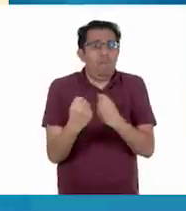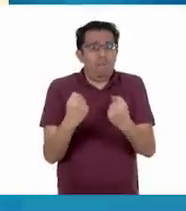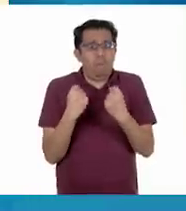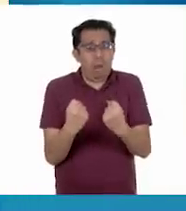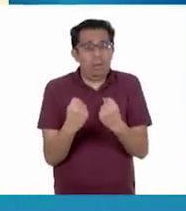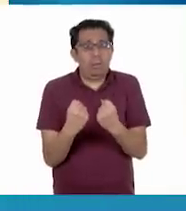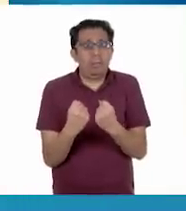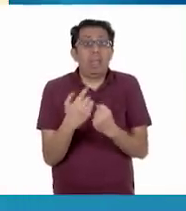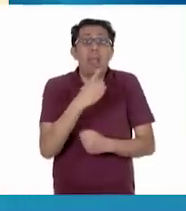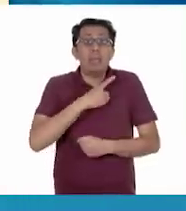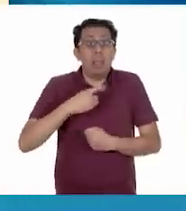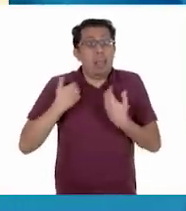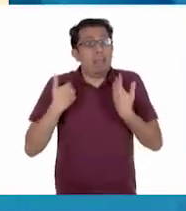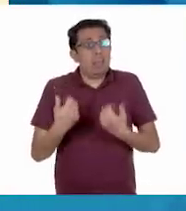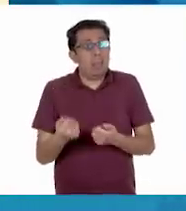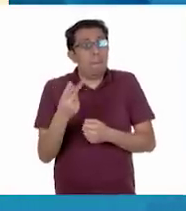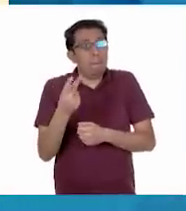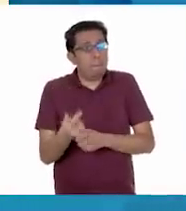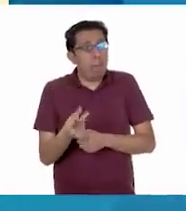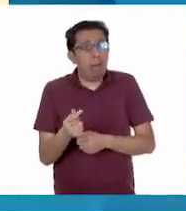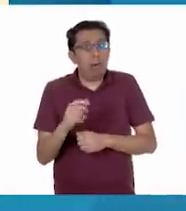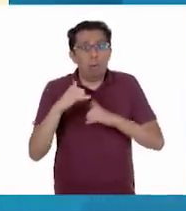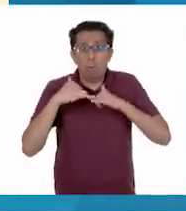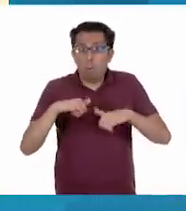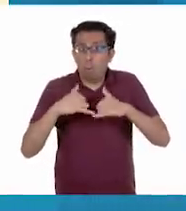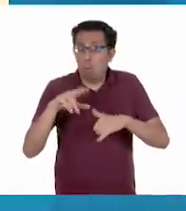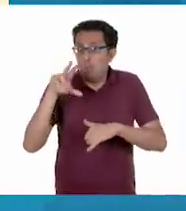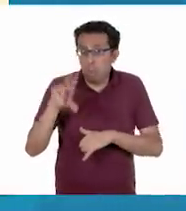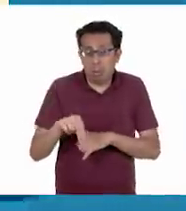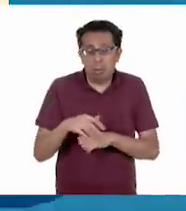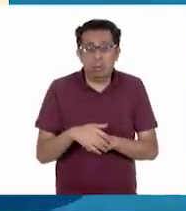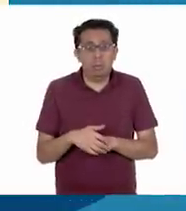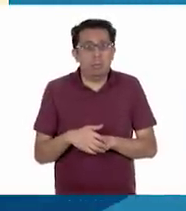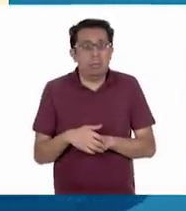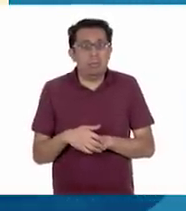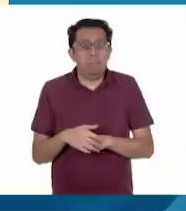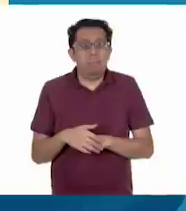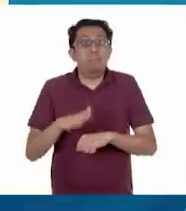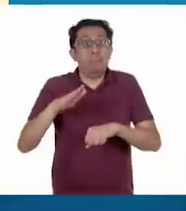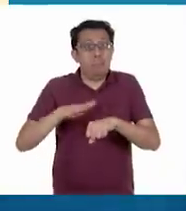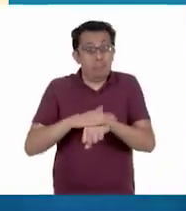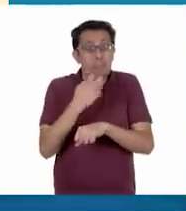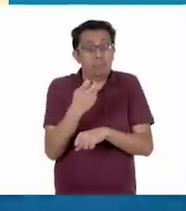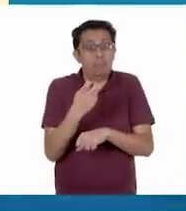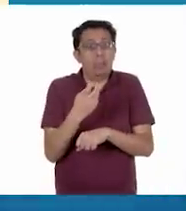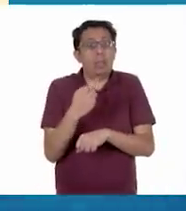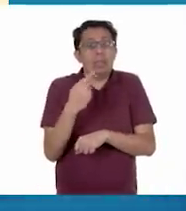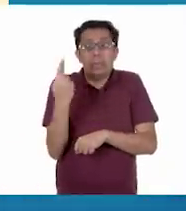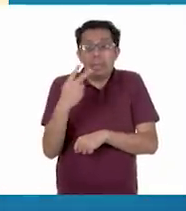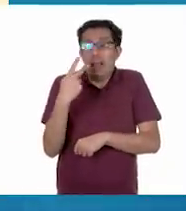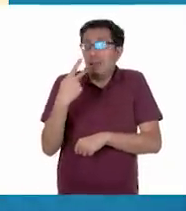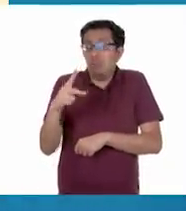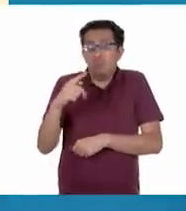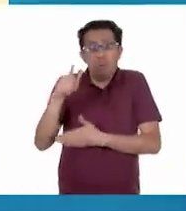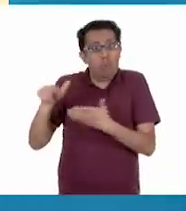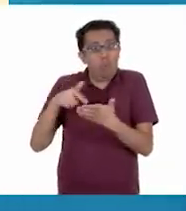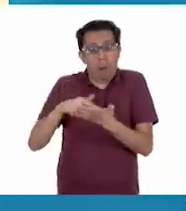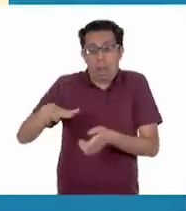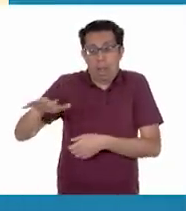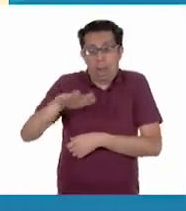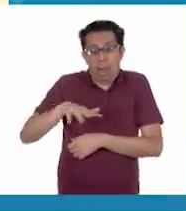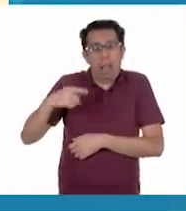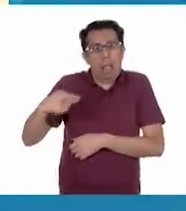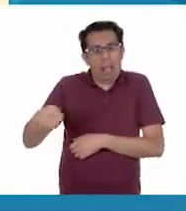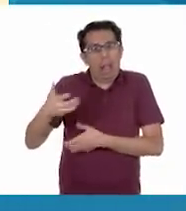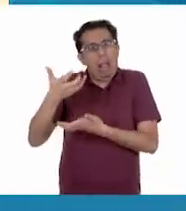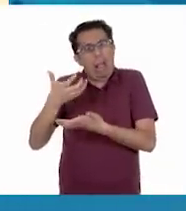Tenemos que entender que un cachorro no es un juguete. Entonces, debe de tener su espacio para poder descansar,